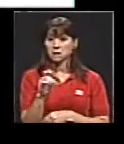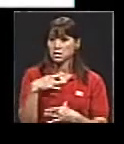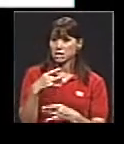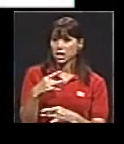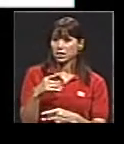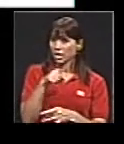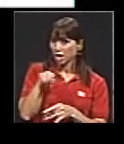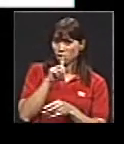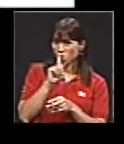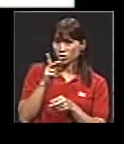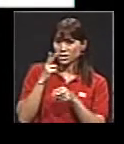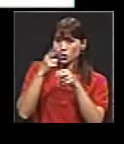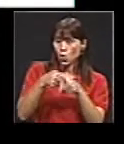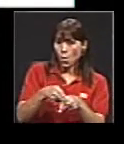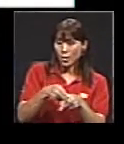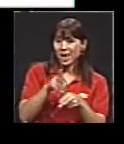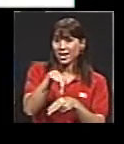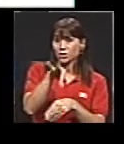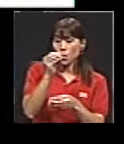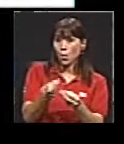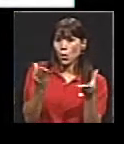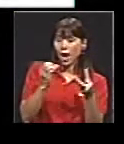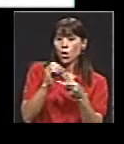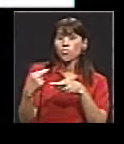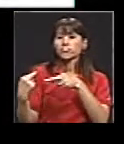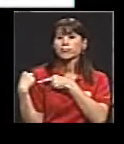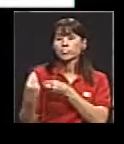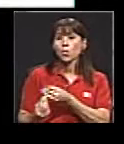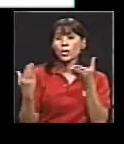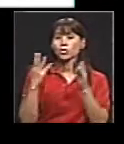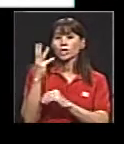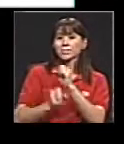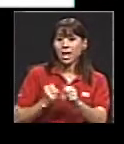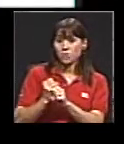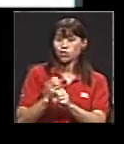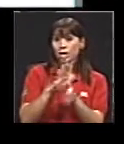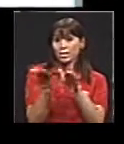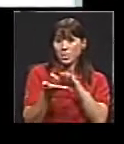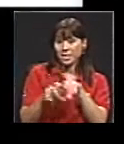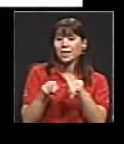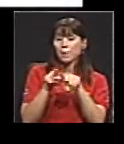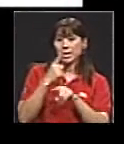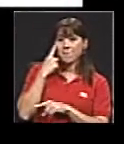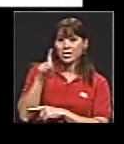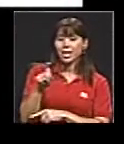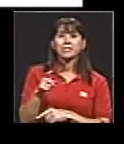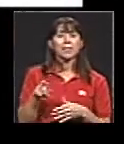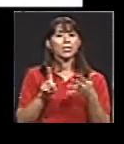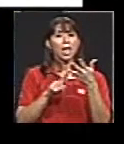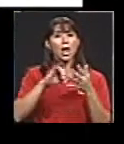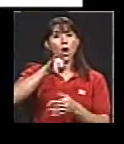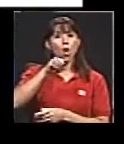de elección popular o cargos públicos por un periodo de seis años y que el expediente de ellos se vaya a la fiscalidad también don jose luis quesada es el